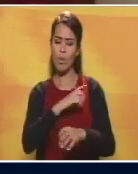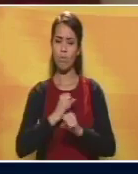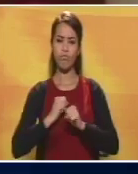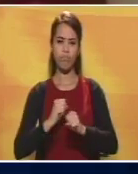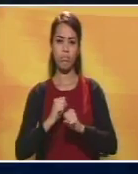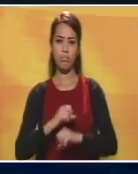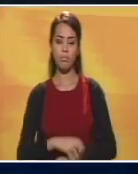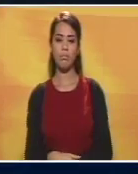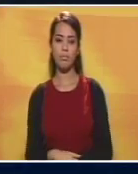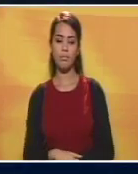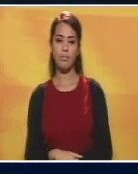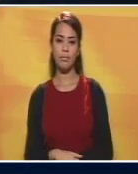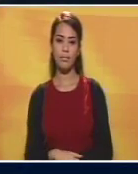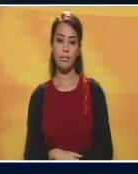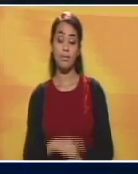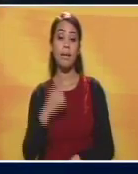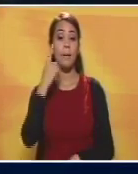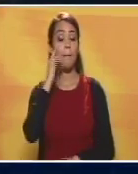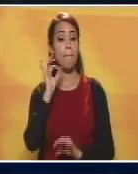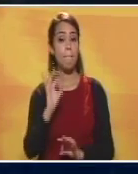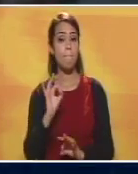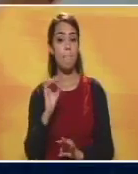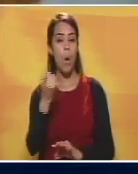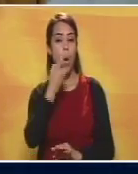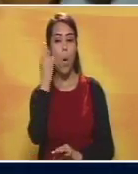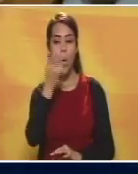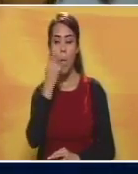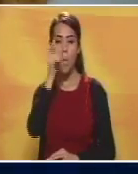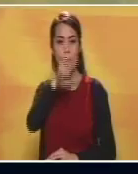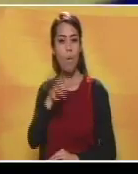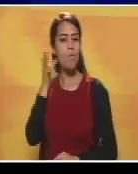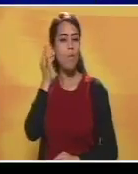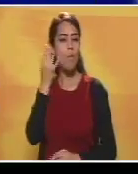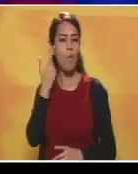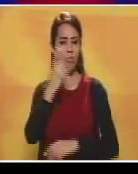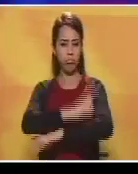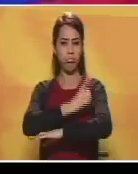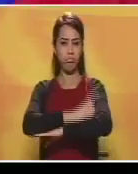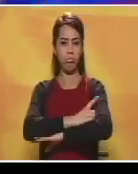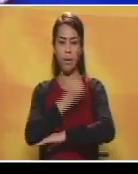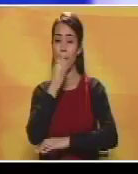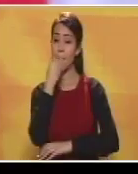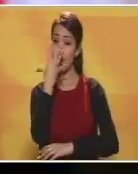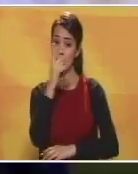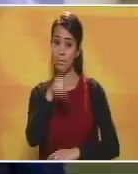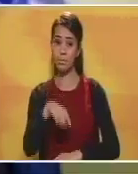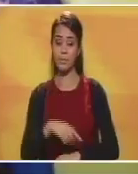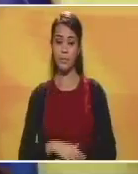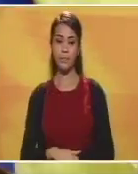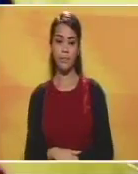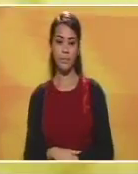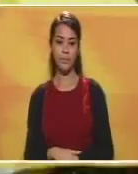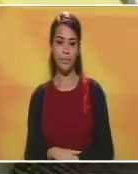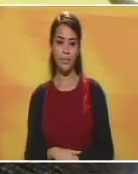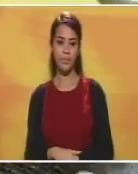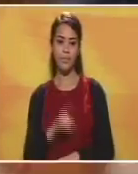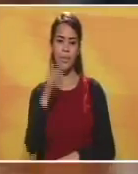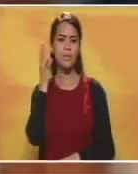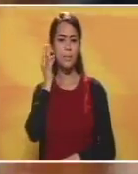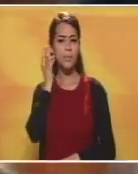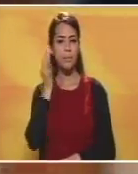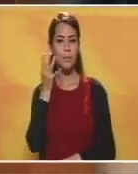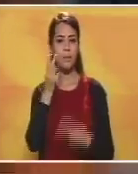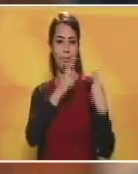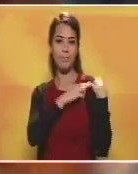y yo creo que bueno, que principalmente estamos buscando chicas disciplinadas, independientemente de bellas también, esas mujeres que